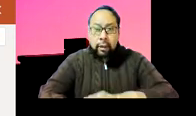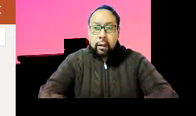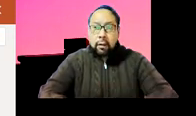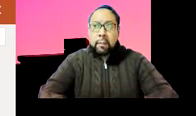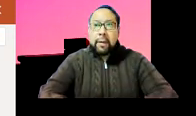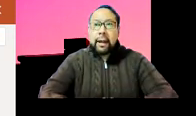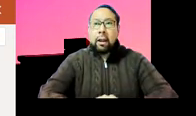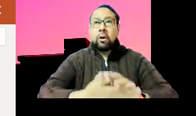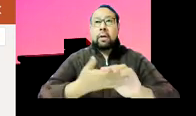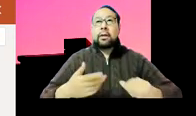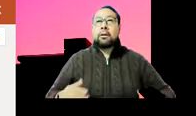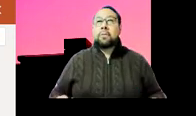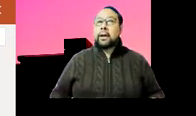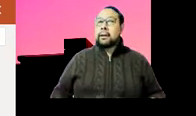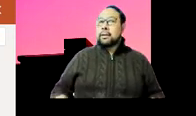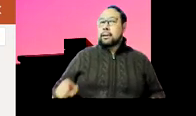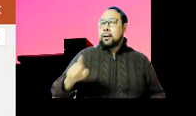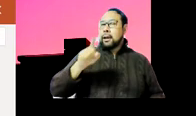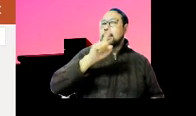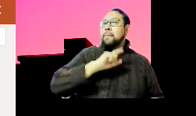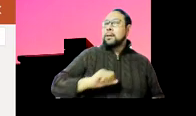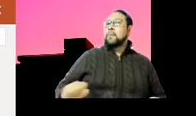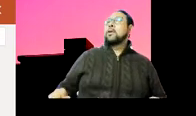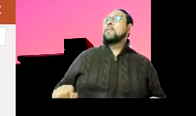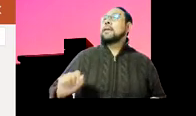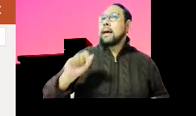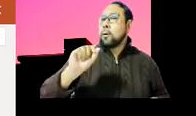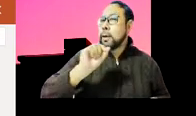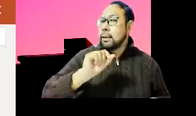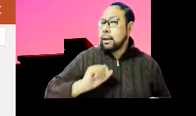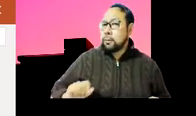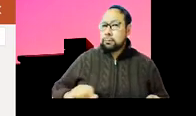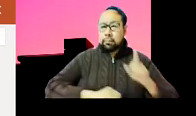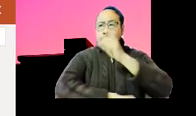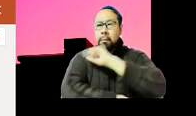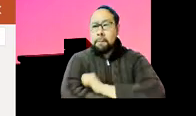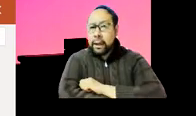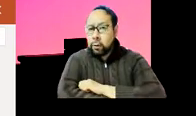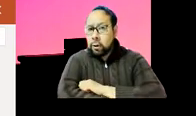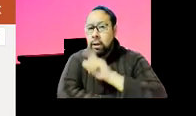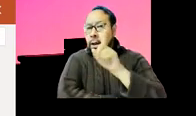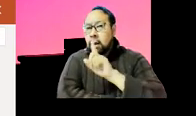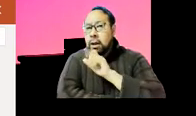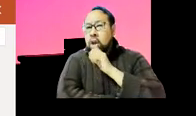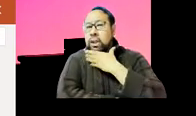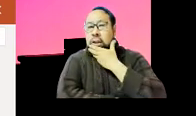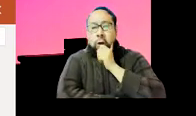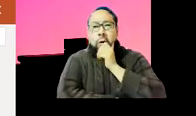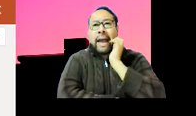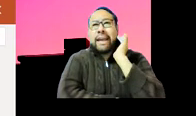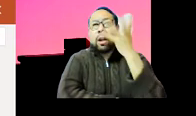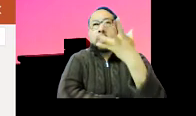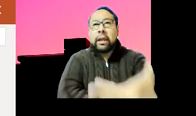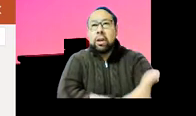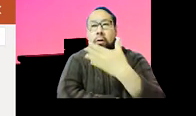discursiva, va a haber algo que va a decir como que lo que dice más o menos me está convenciendo, pero no del